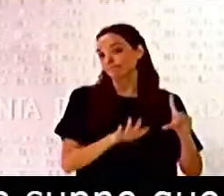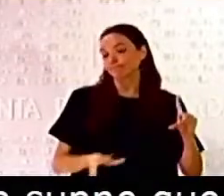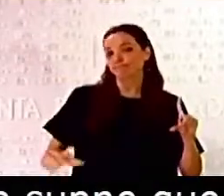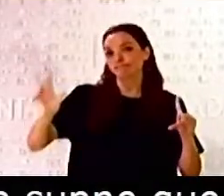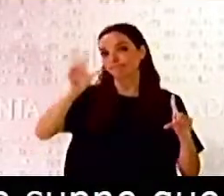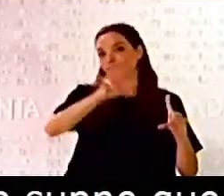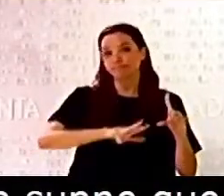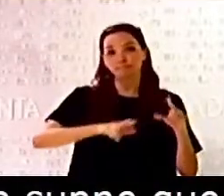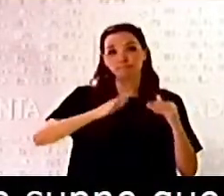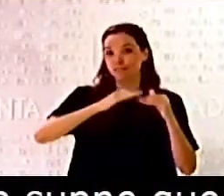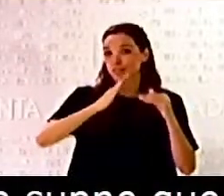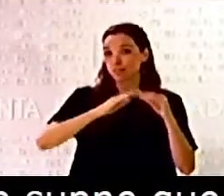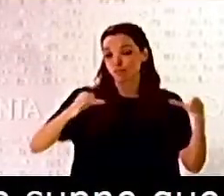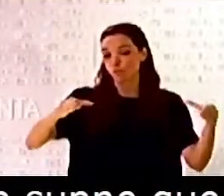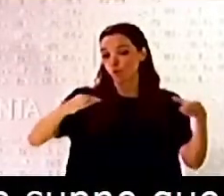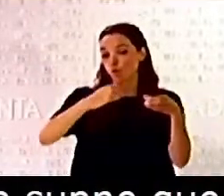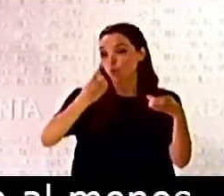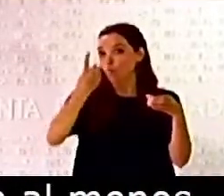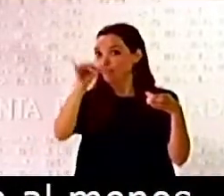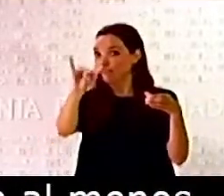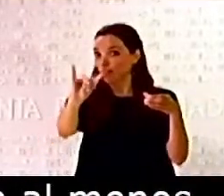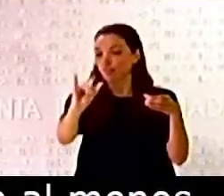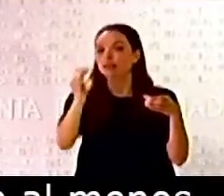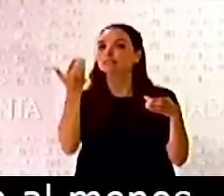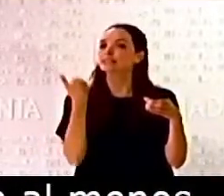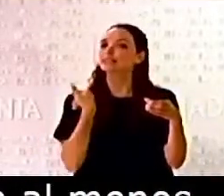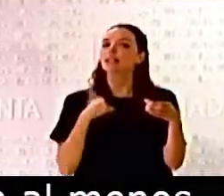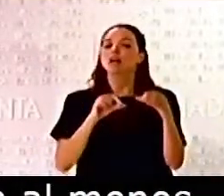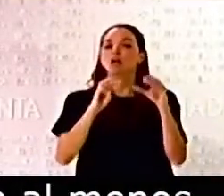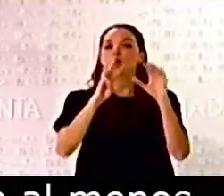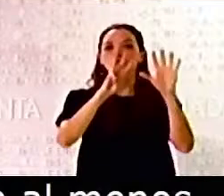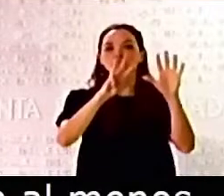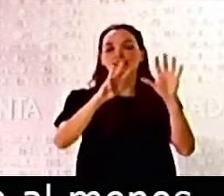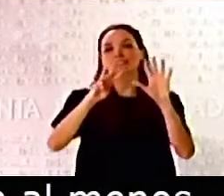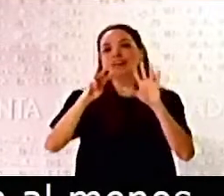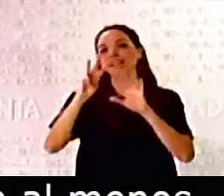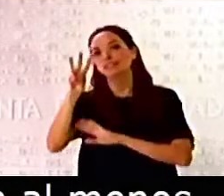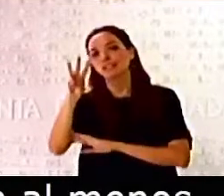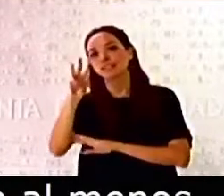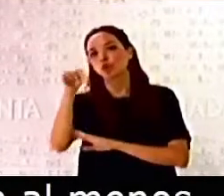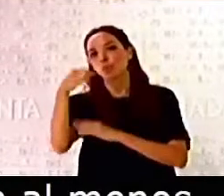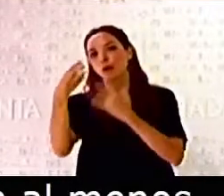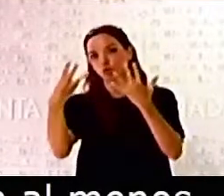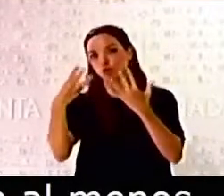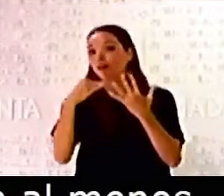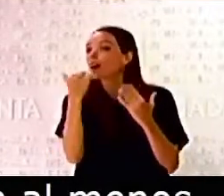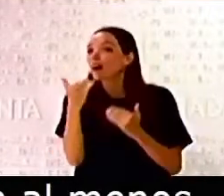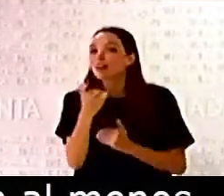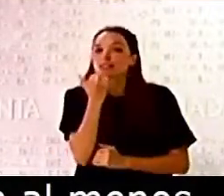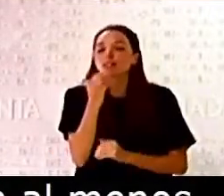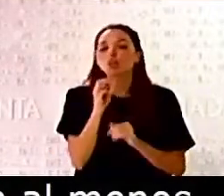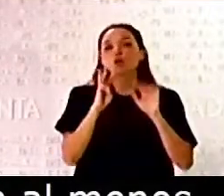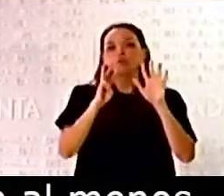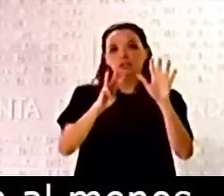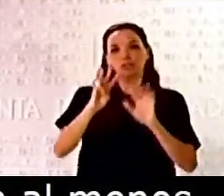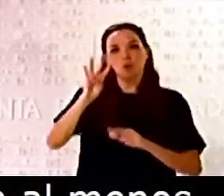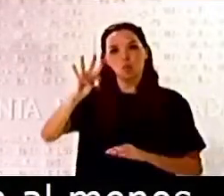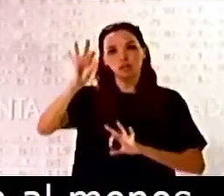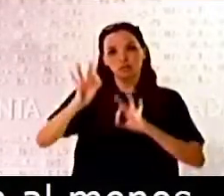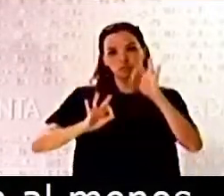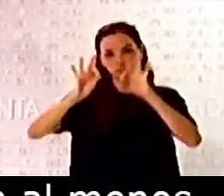una dosis se encuentran vacunadas el 83,8%, casi el 84% del total de la población